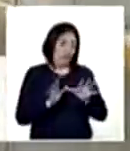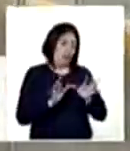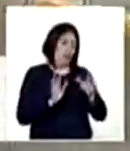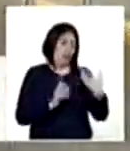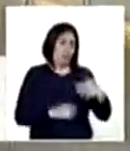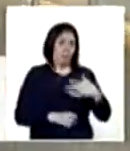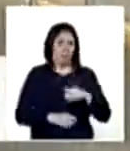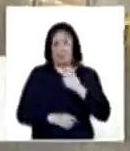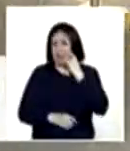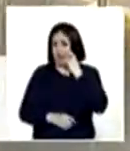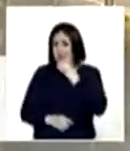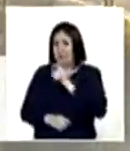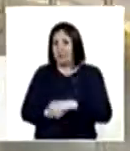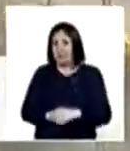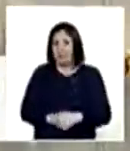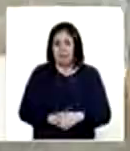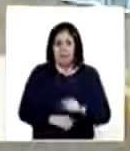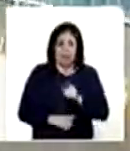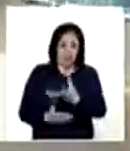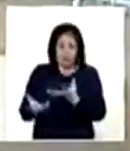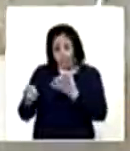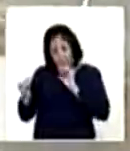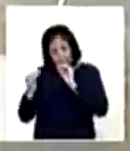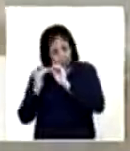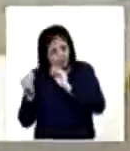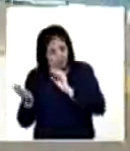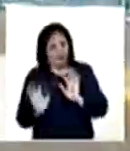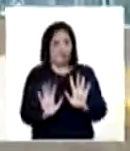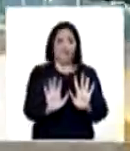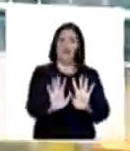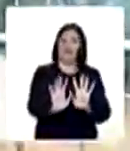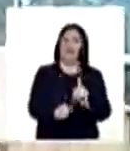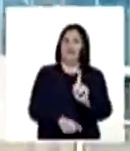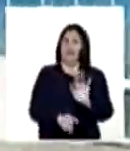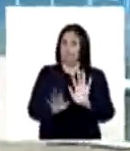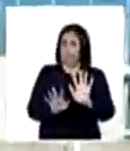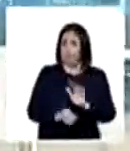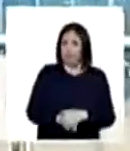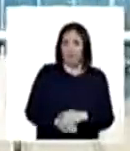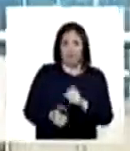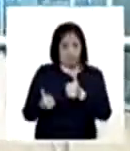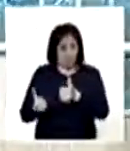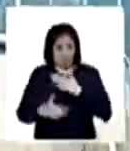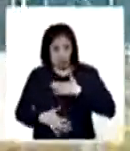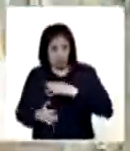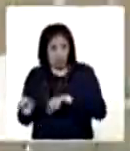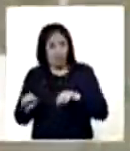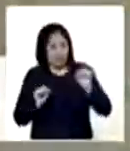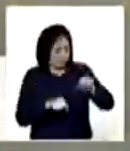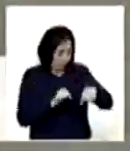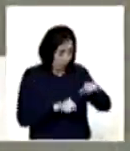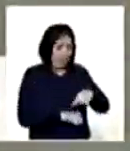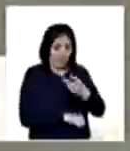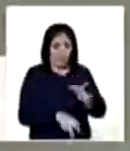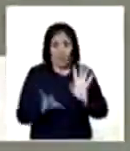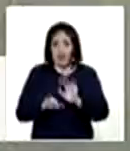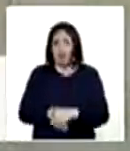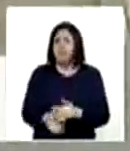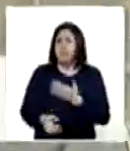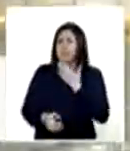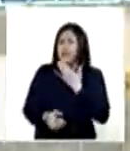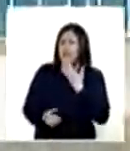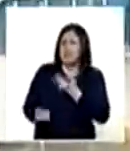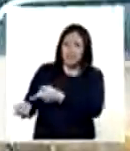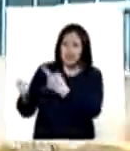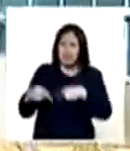el mentón el zorro. ¿La has pasado bien? ¿Que querés que te bese? No, ahí nomás. ¿La has pasado bien? bien, zorro? Que sí, vale. Ajá, ¿y con quién te has